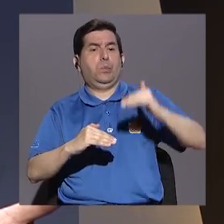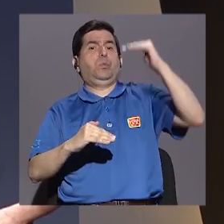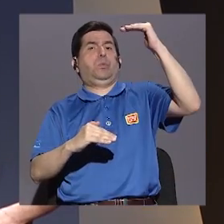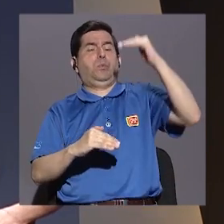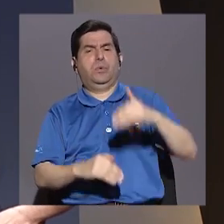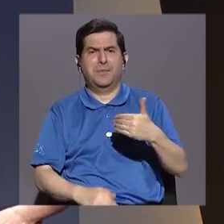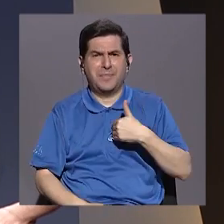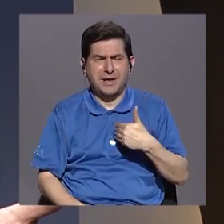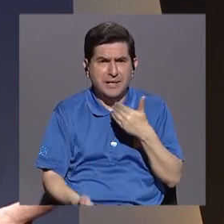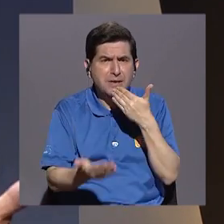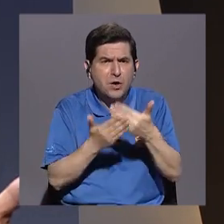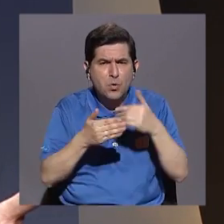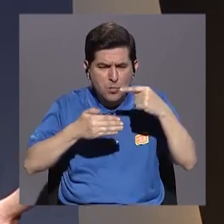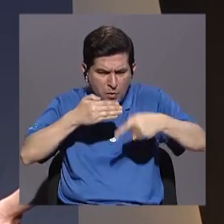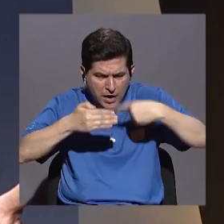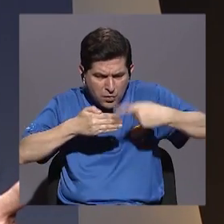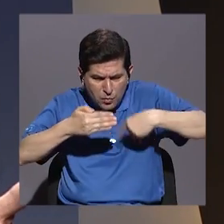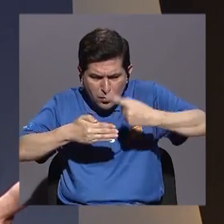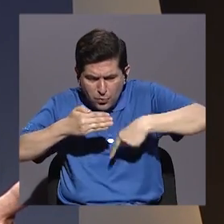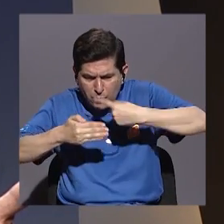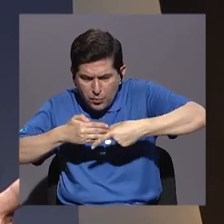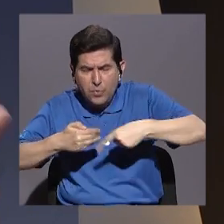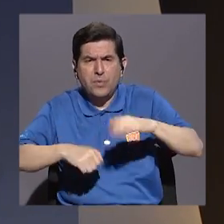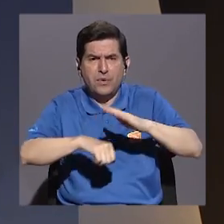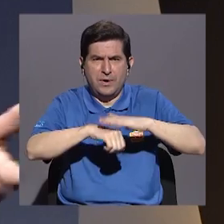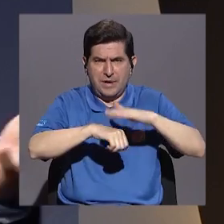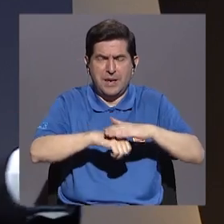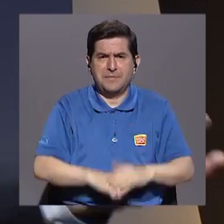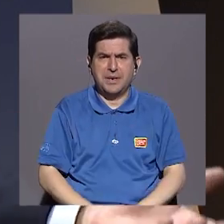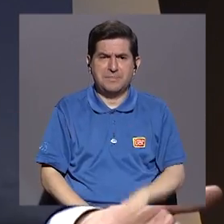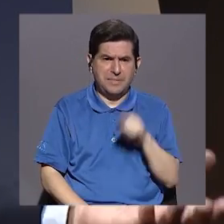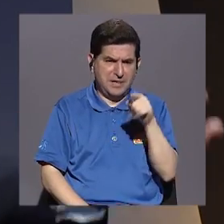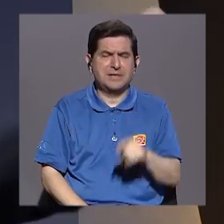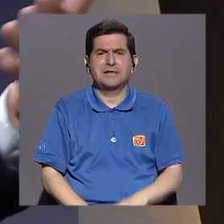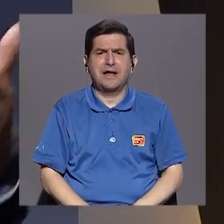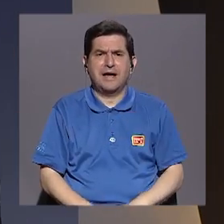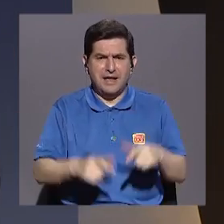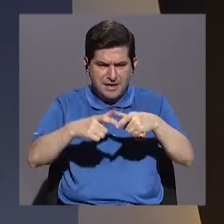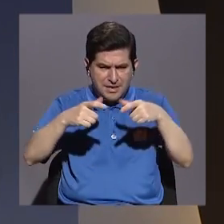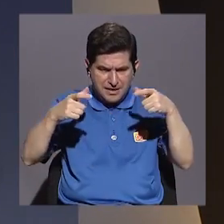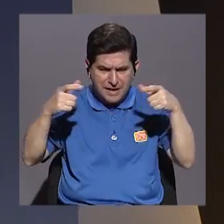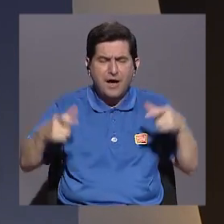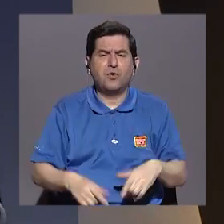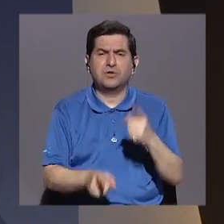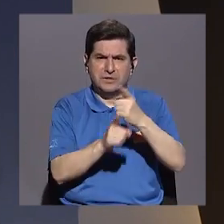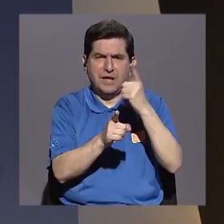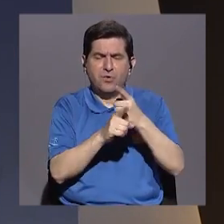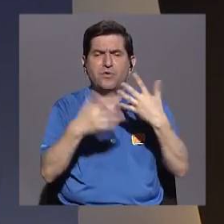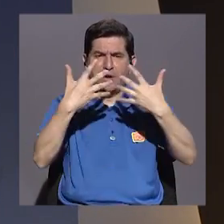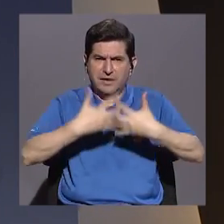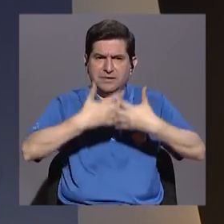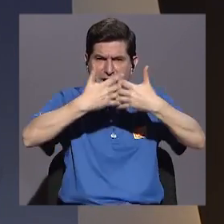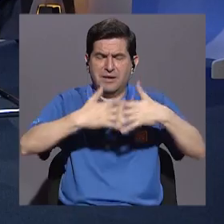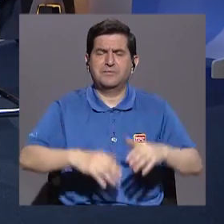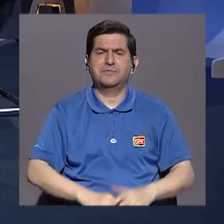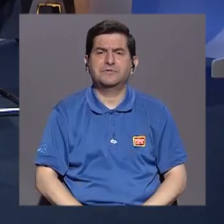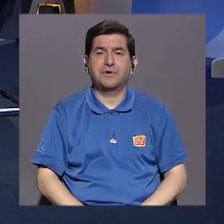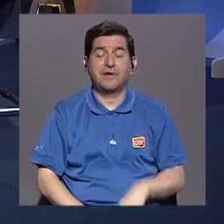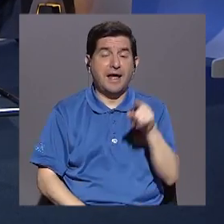para tener un buen bobinado tal que de la onda sinusoidal de alimentación del motor